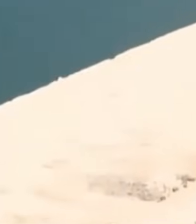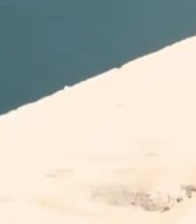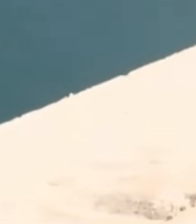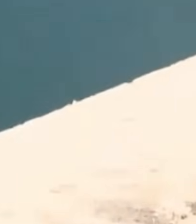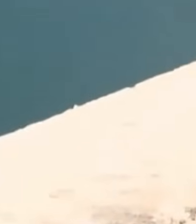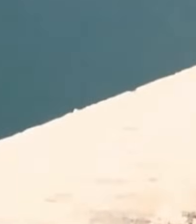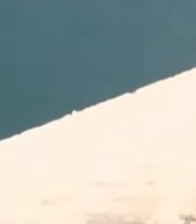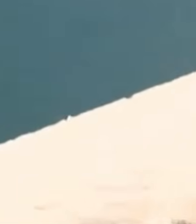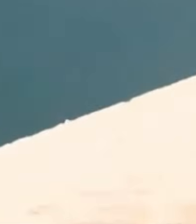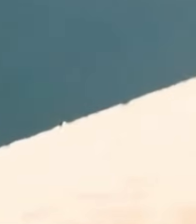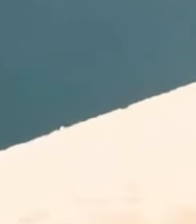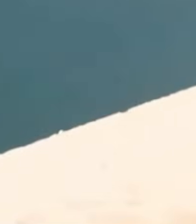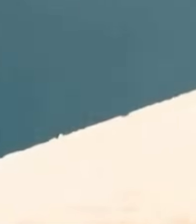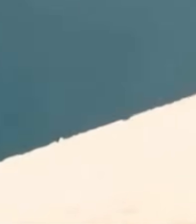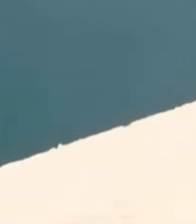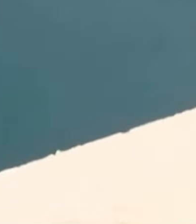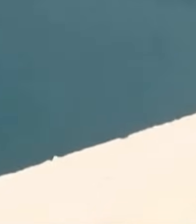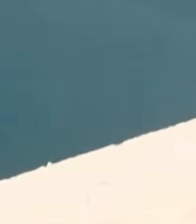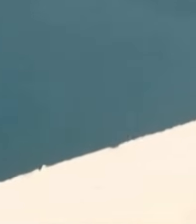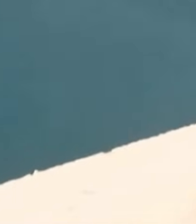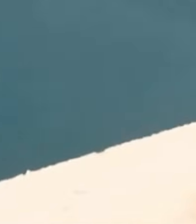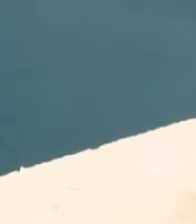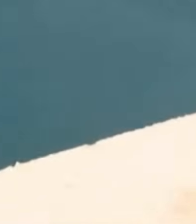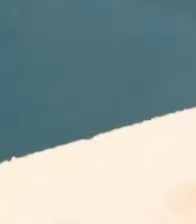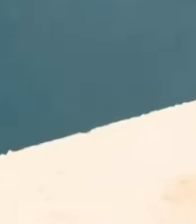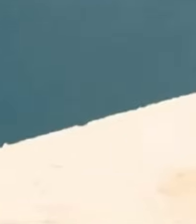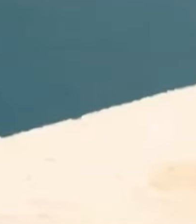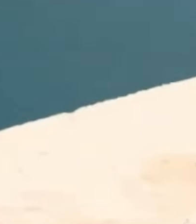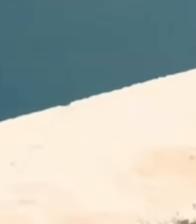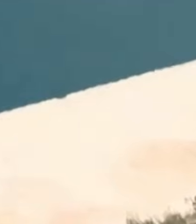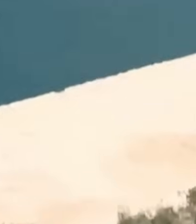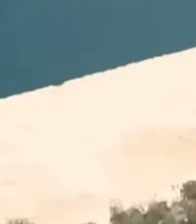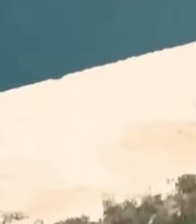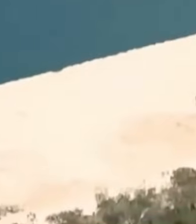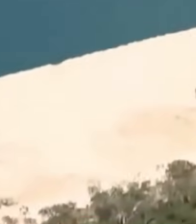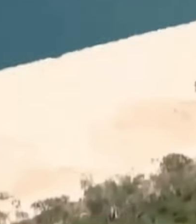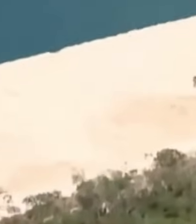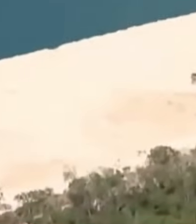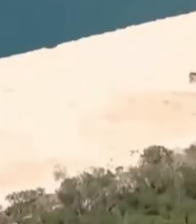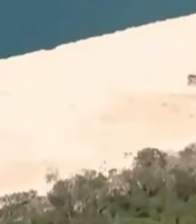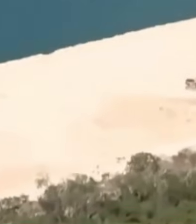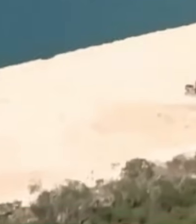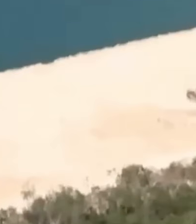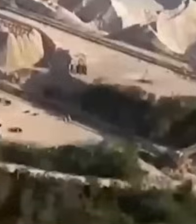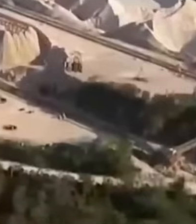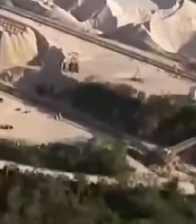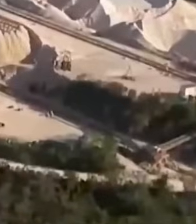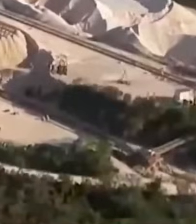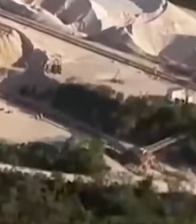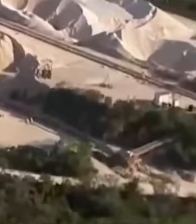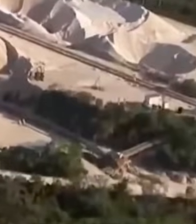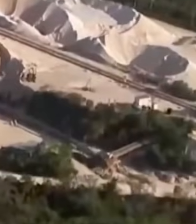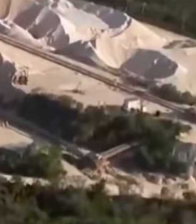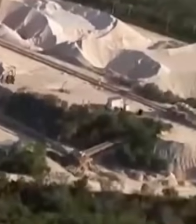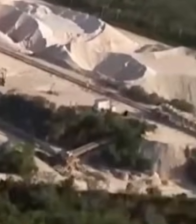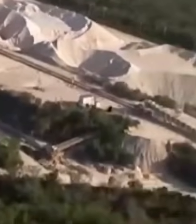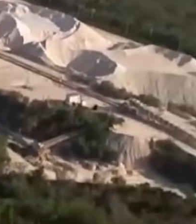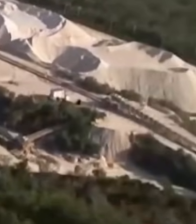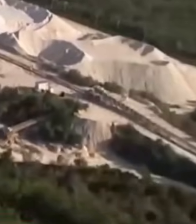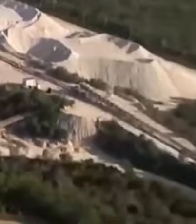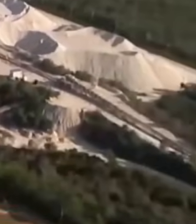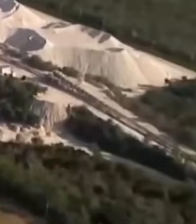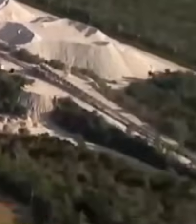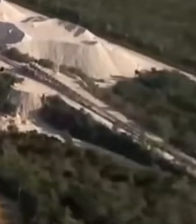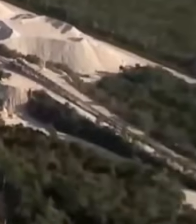del manto freático en un predio de 1.200 hectáreas denominado La Rosita. El proyecto fue autorizado